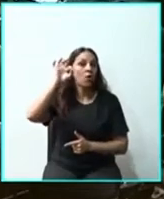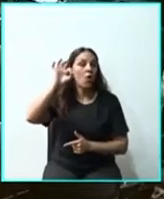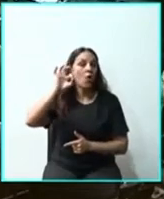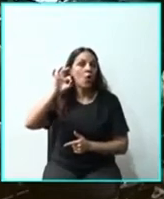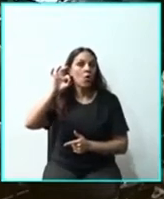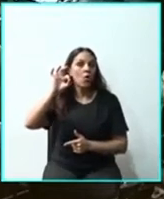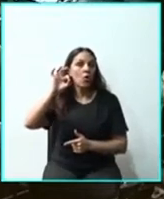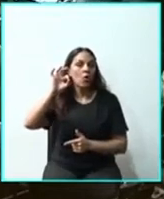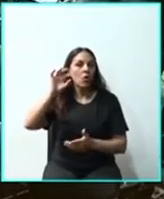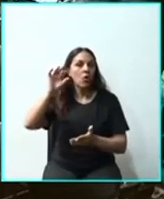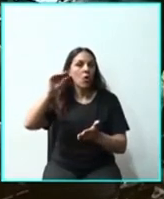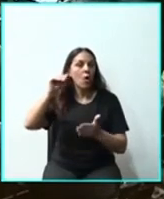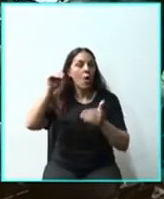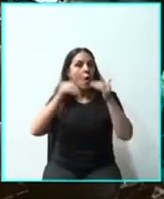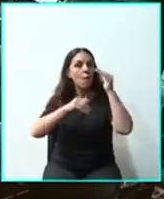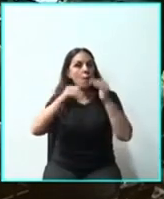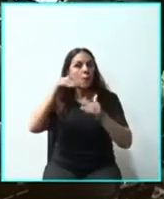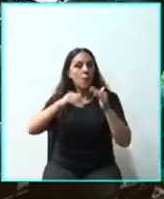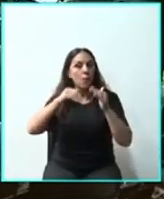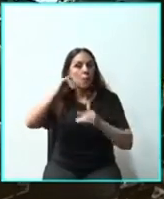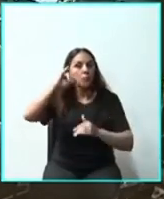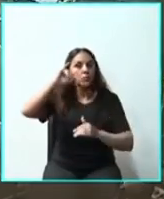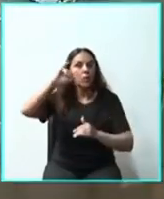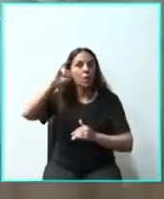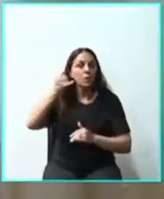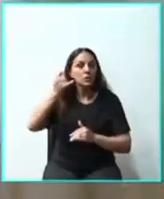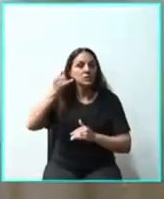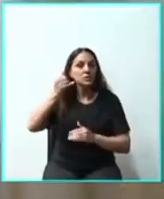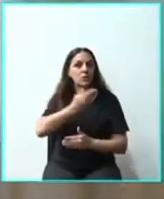Mi voto es positivo, presidente.